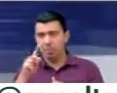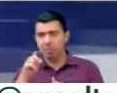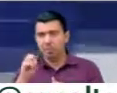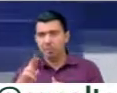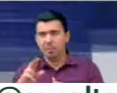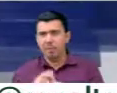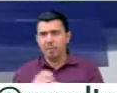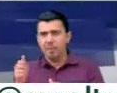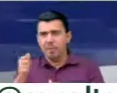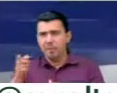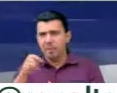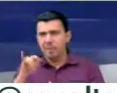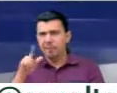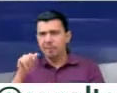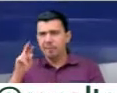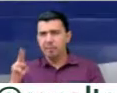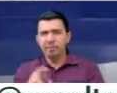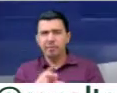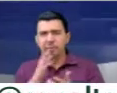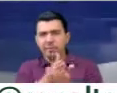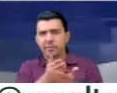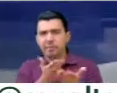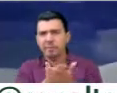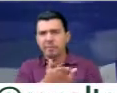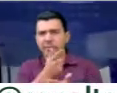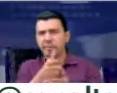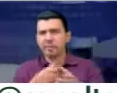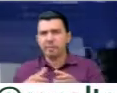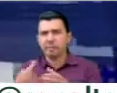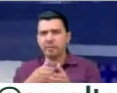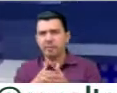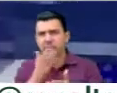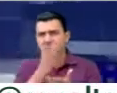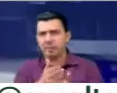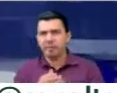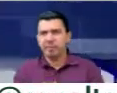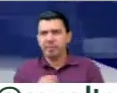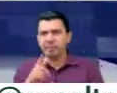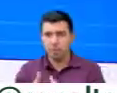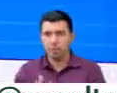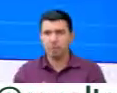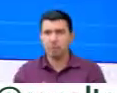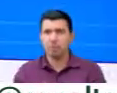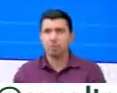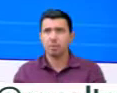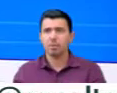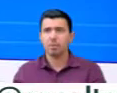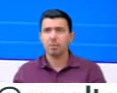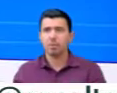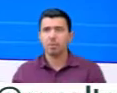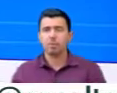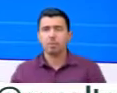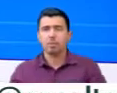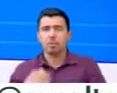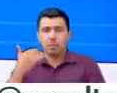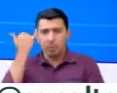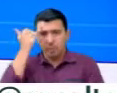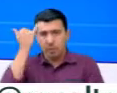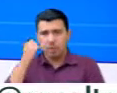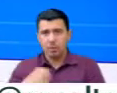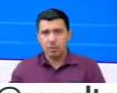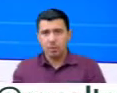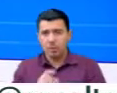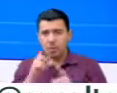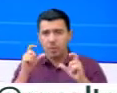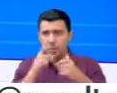ponencia positiva ante el Congreso de la República. Eso es todo por el momento. Sigan ustedes en estudio. Y desde su implementación, las fotomultas se